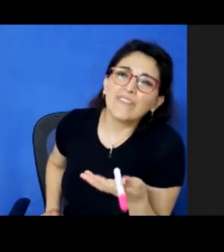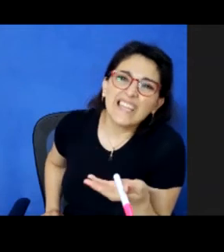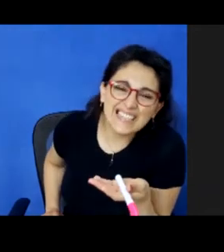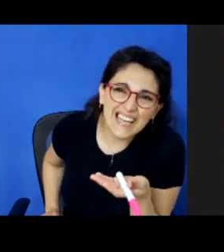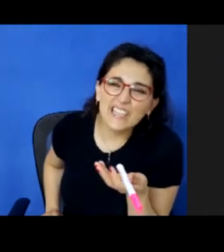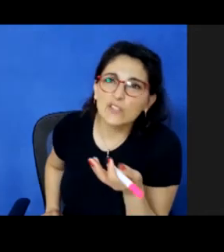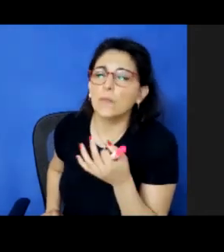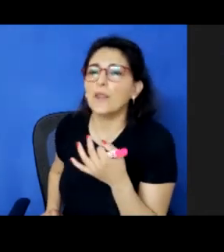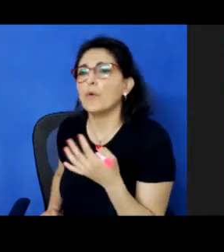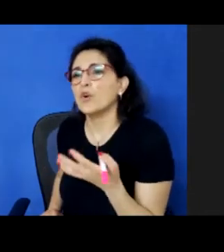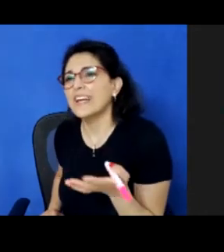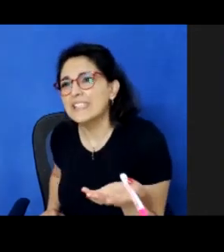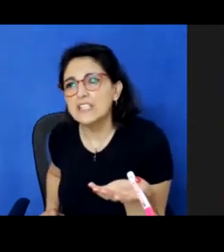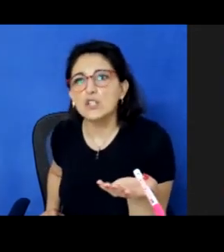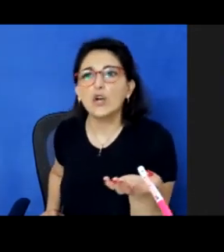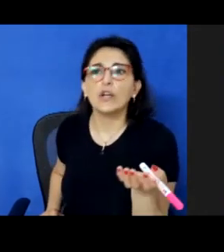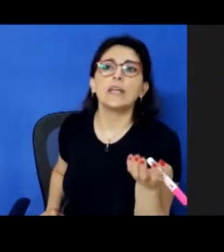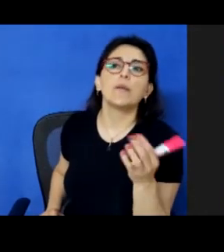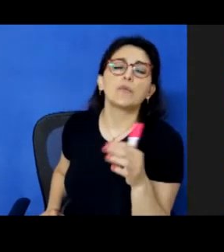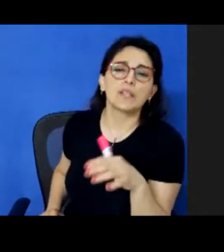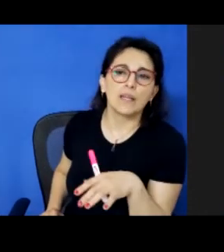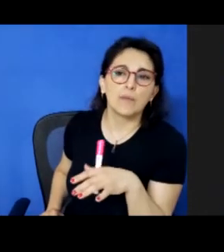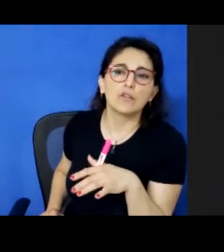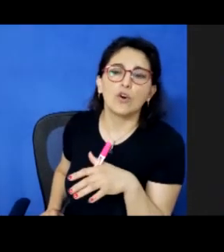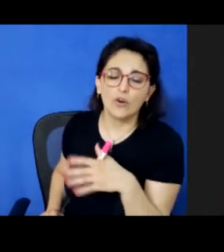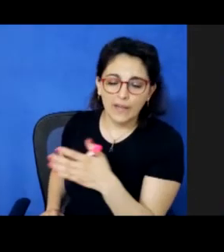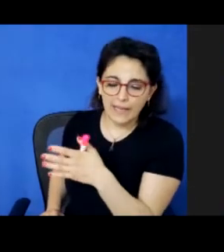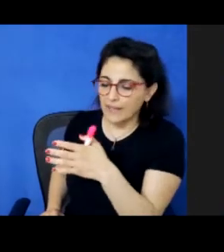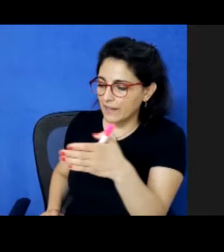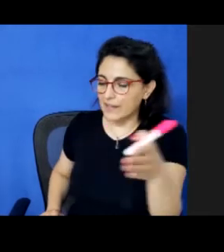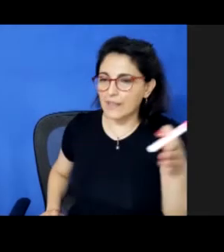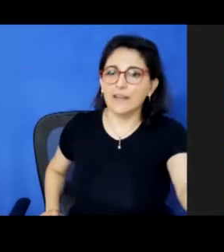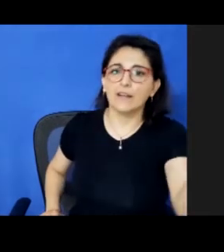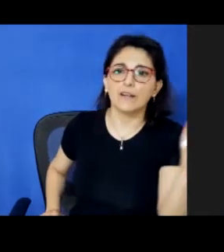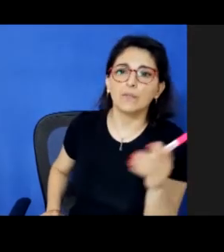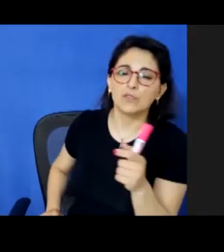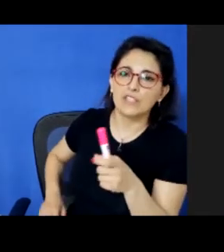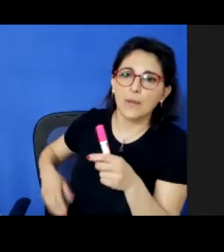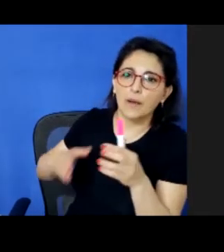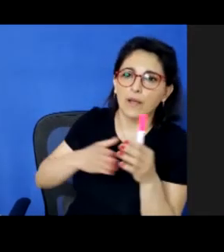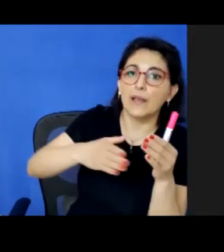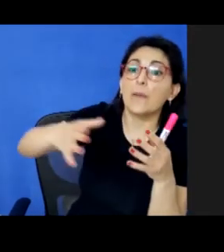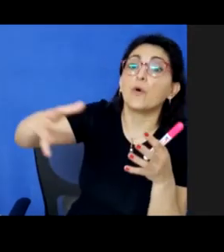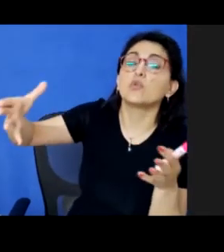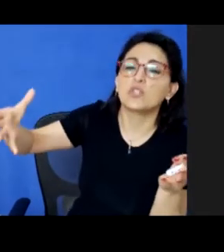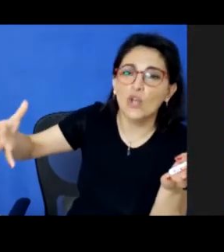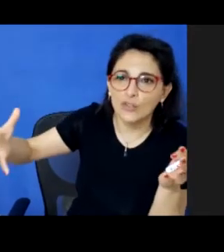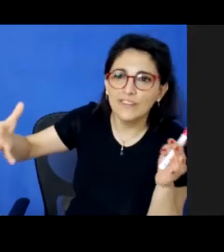una actividad vida física. Sana, un poco de ejercicio y vamos a ir viendo el ¿cómo se llama?